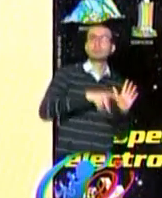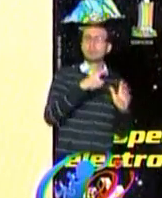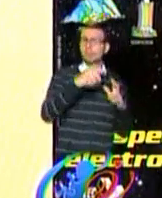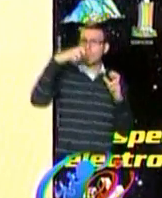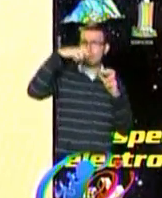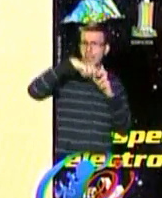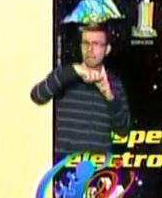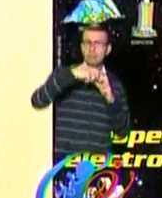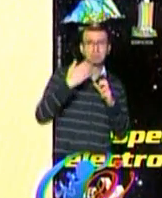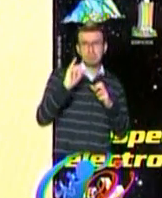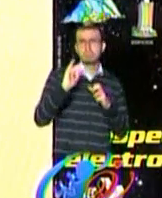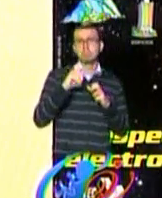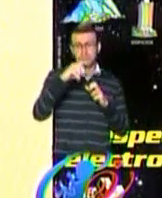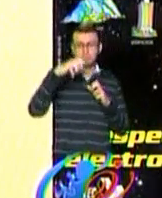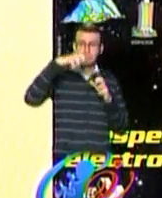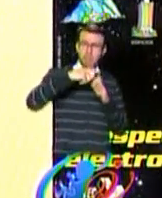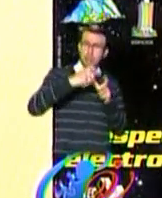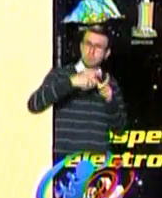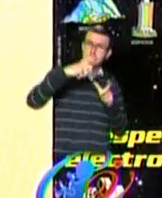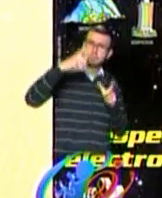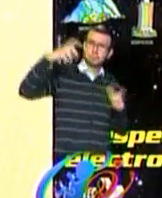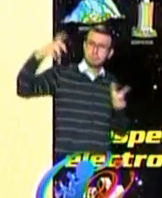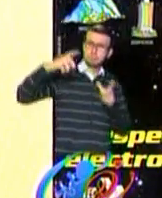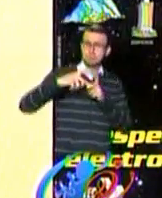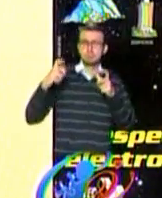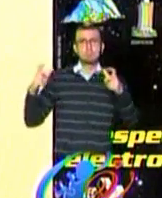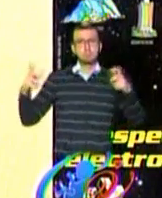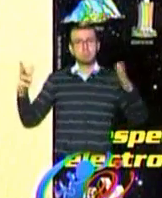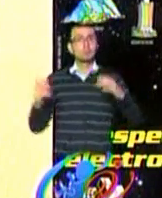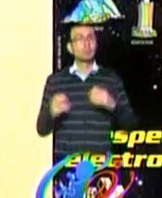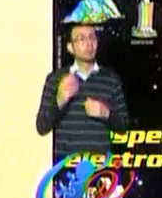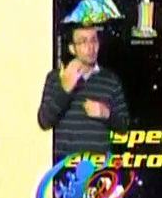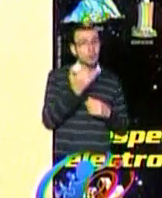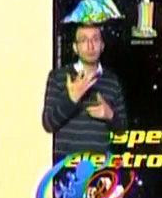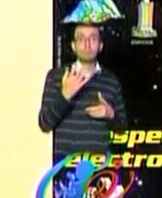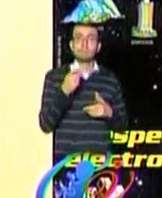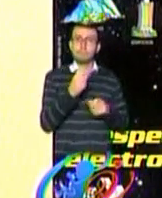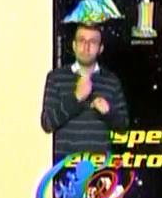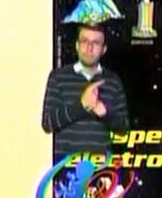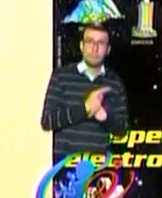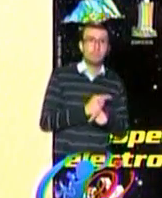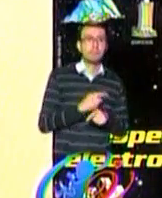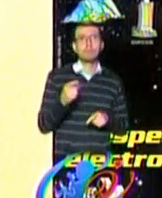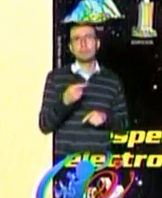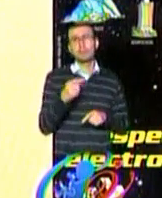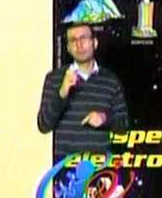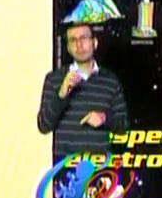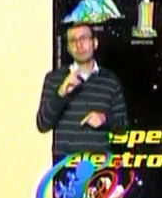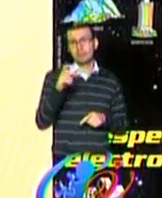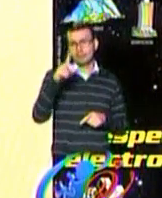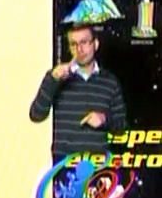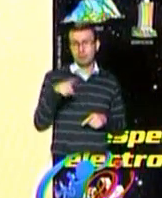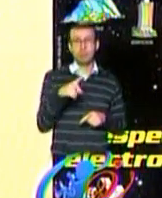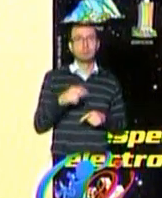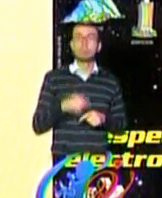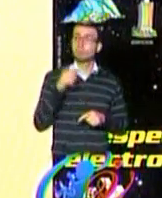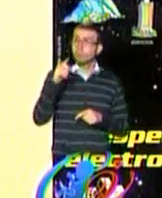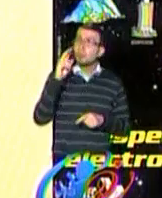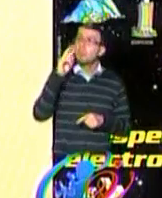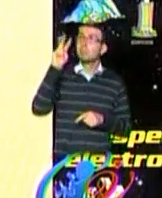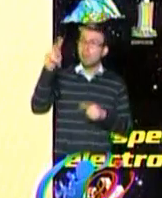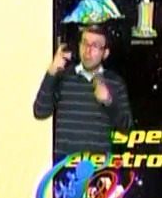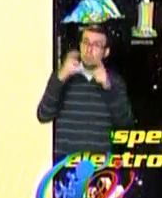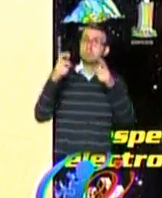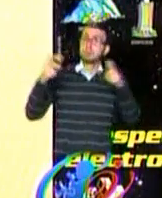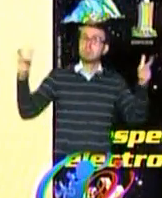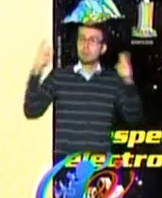electromagnético. Entonces se empezaron a medir estas ondas y es el equipo Hertz. Entonces las ondas no se ven, pero